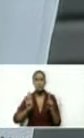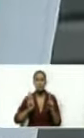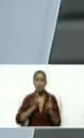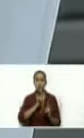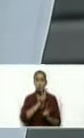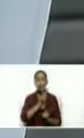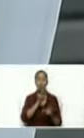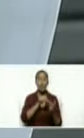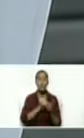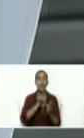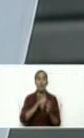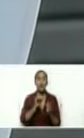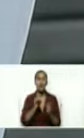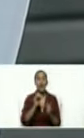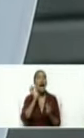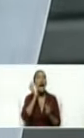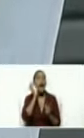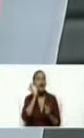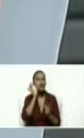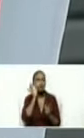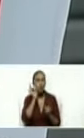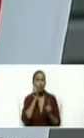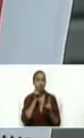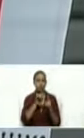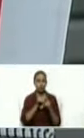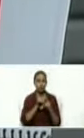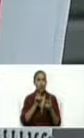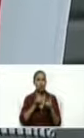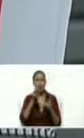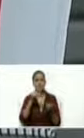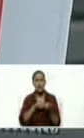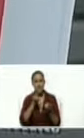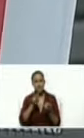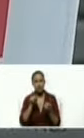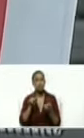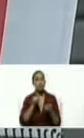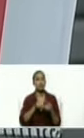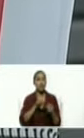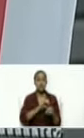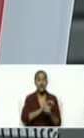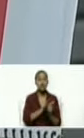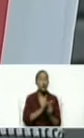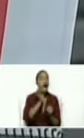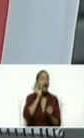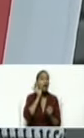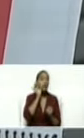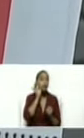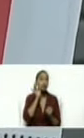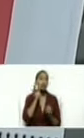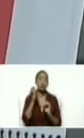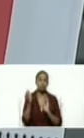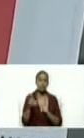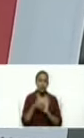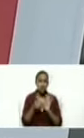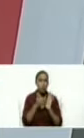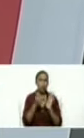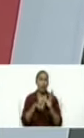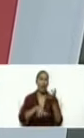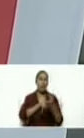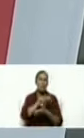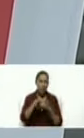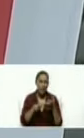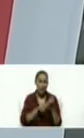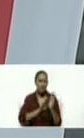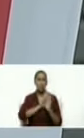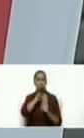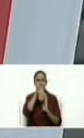2020, 21, 22, 23, 24. Pandemia, sanciones, candela pura.